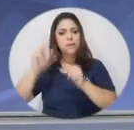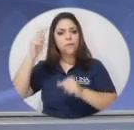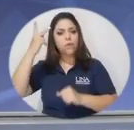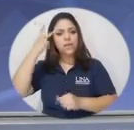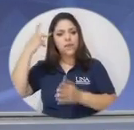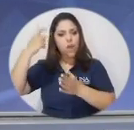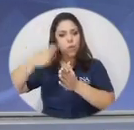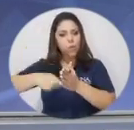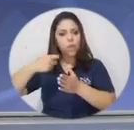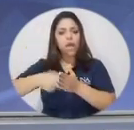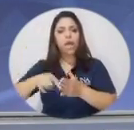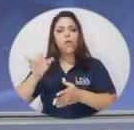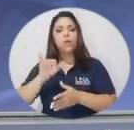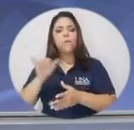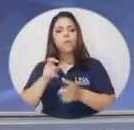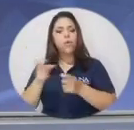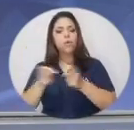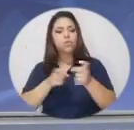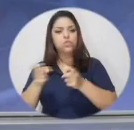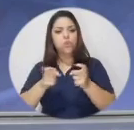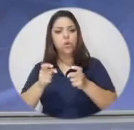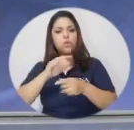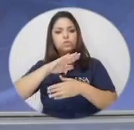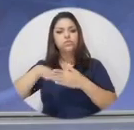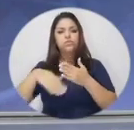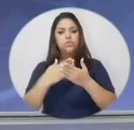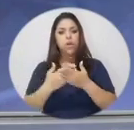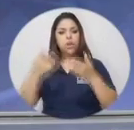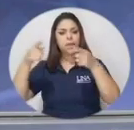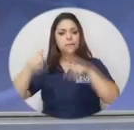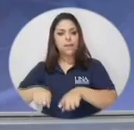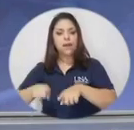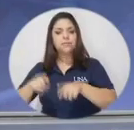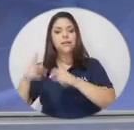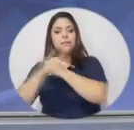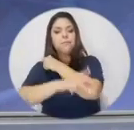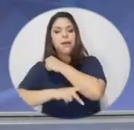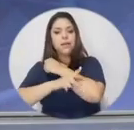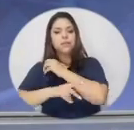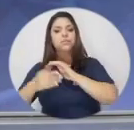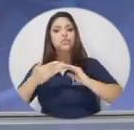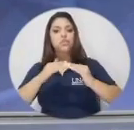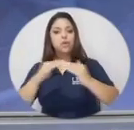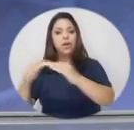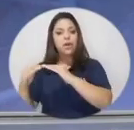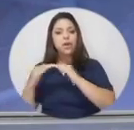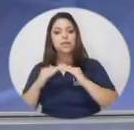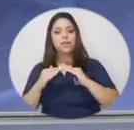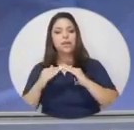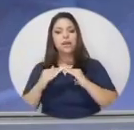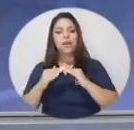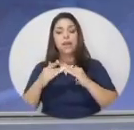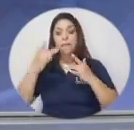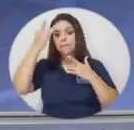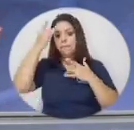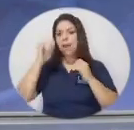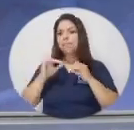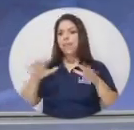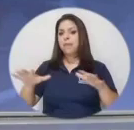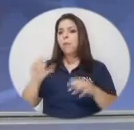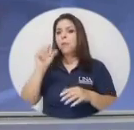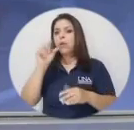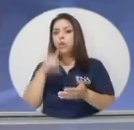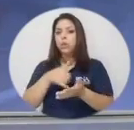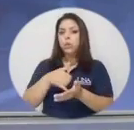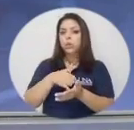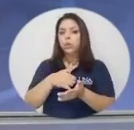¿verdad?, de control de todo lo que pasa en la ciudad, en el país y en la ciudadanía, que un poco la pandemia como que los